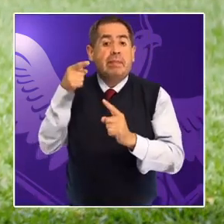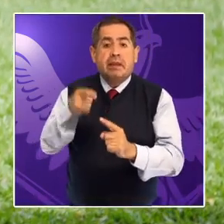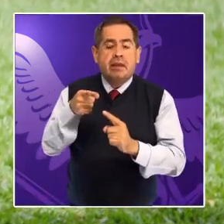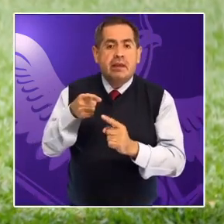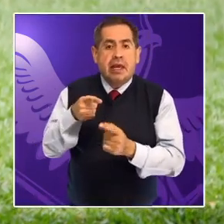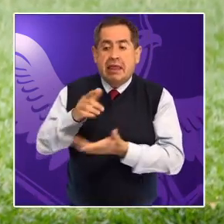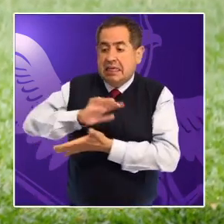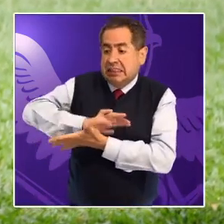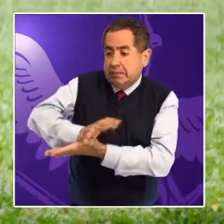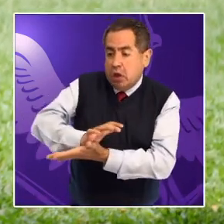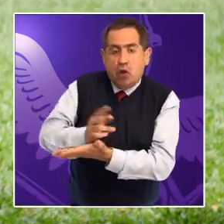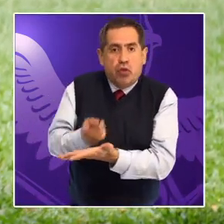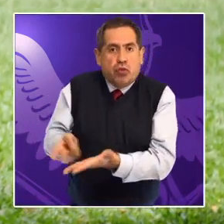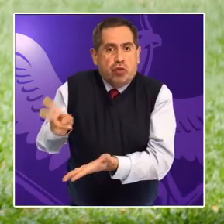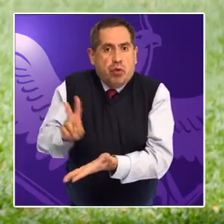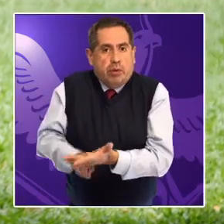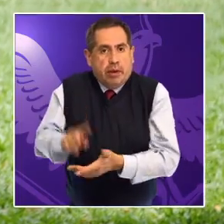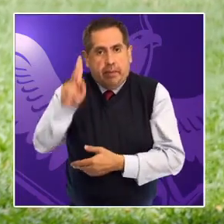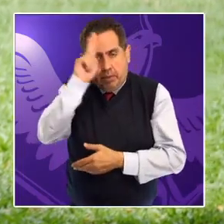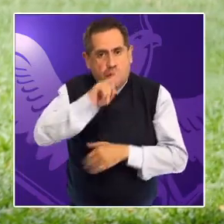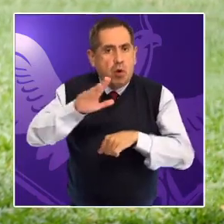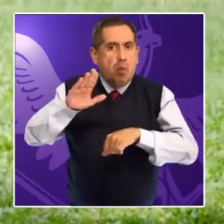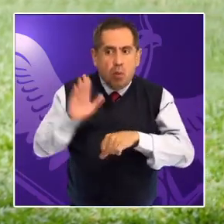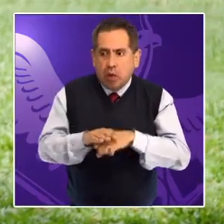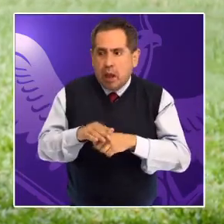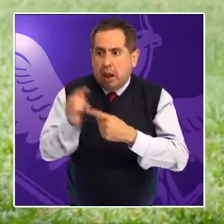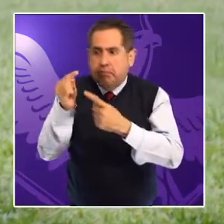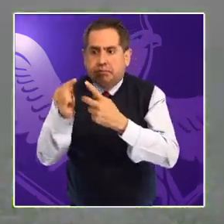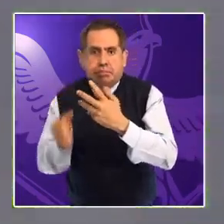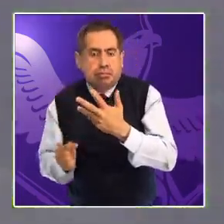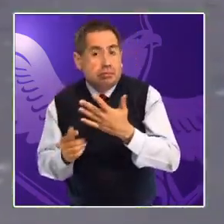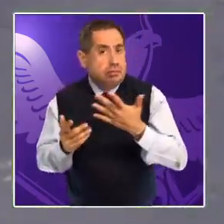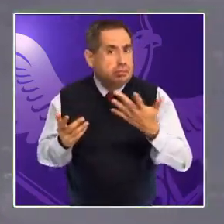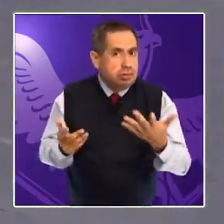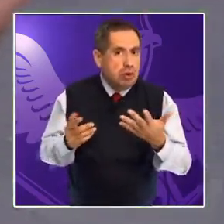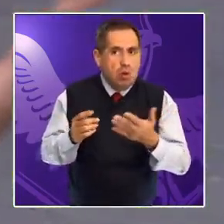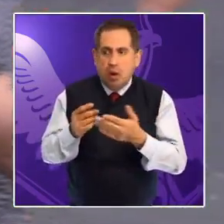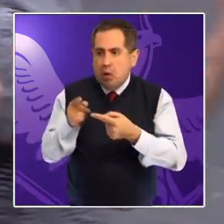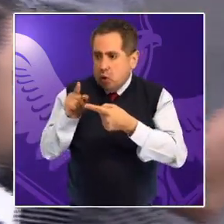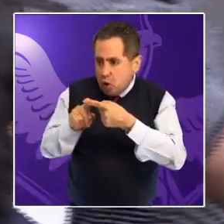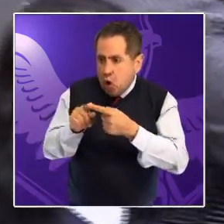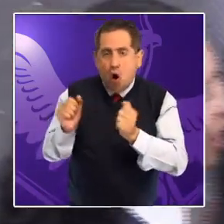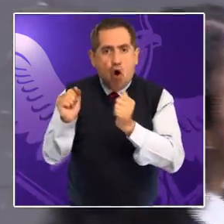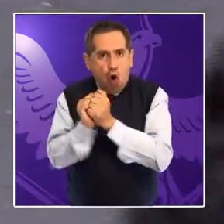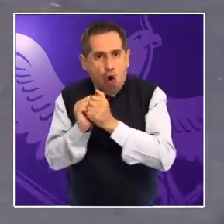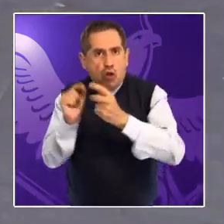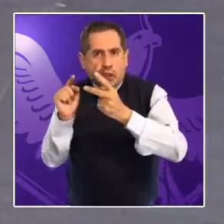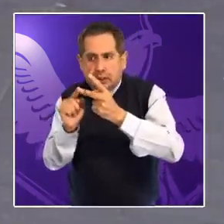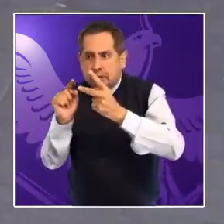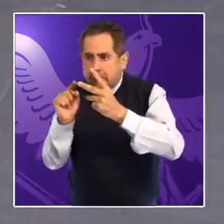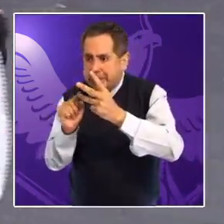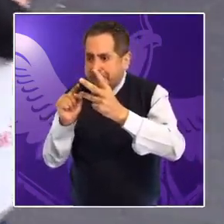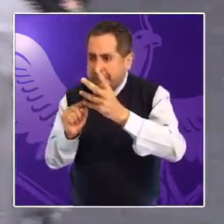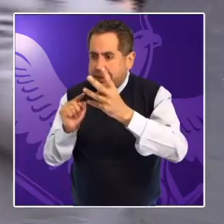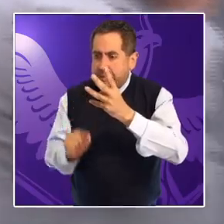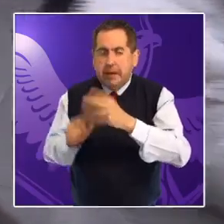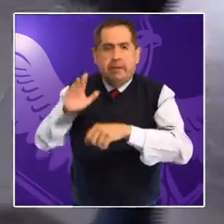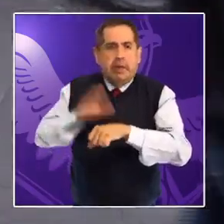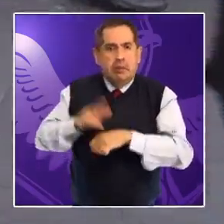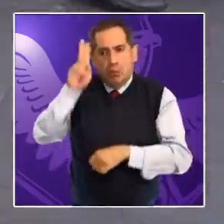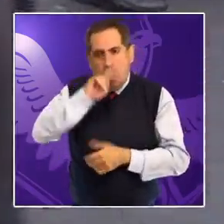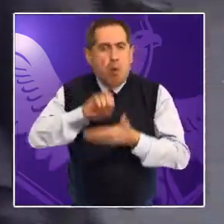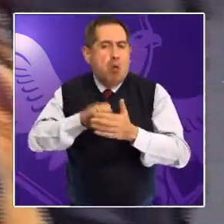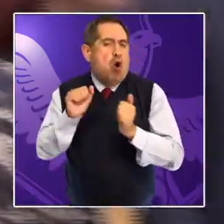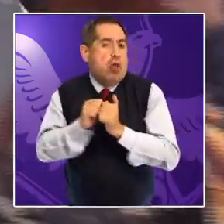doble discriminación que además se convierte en múltiple, cuando actúan otras variables que aumentan su vulnerabilidad, como